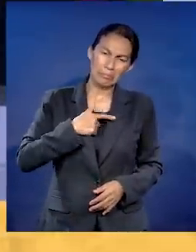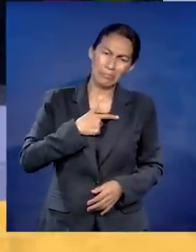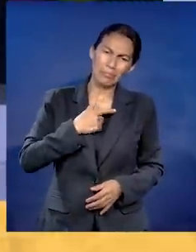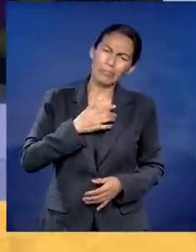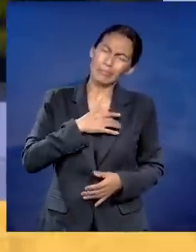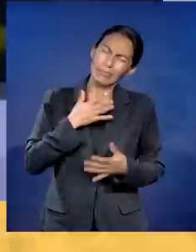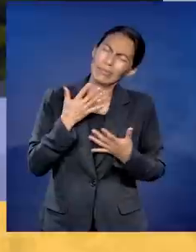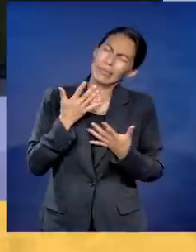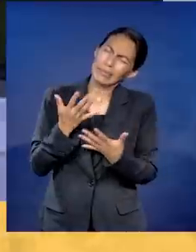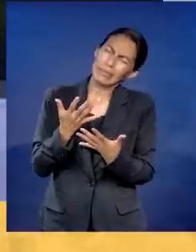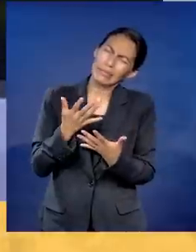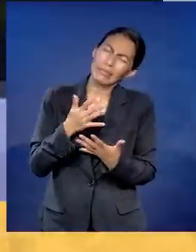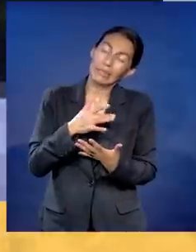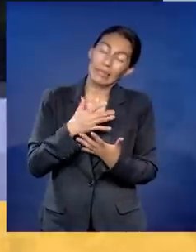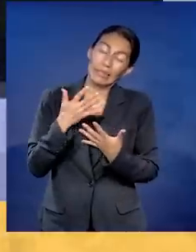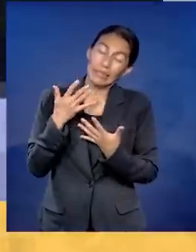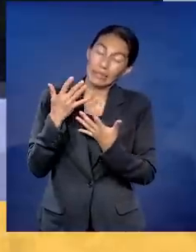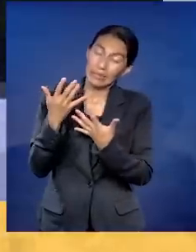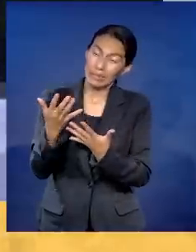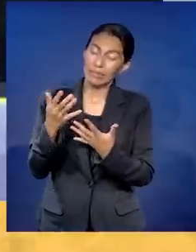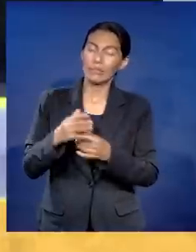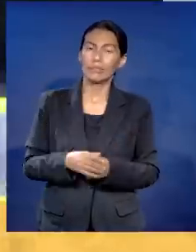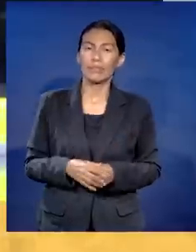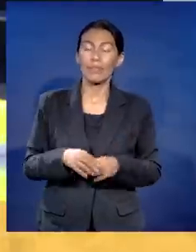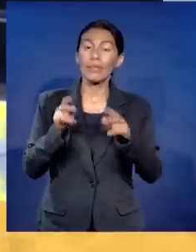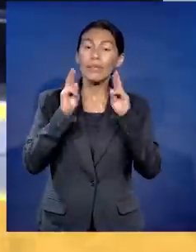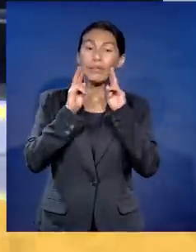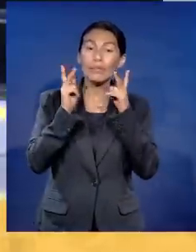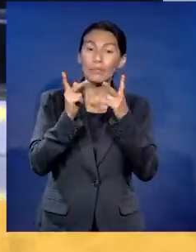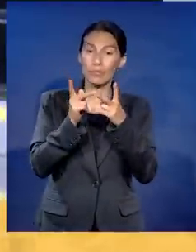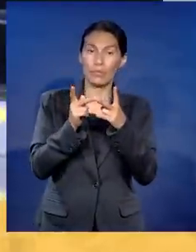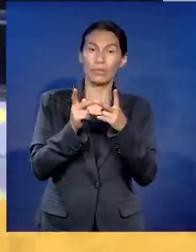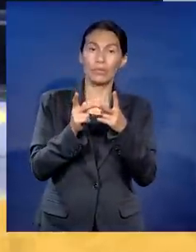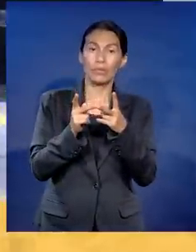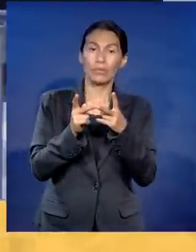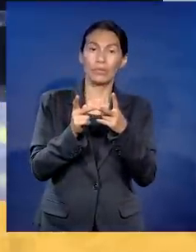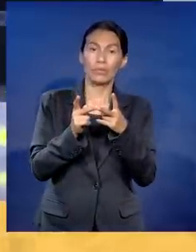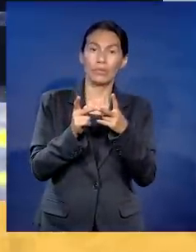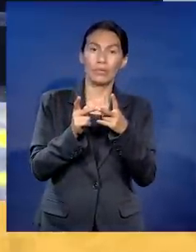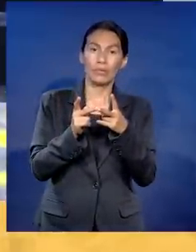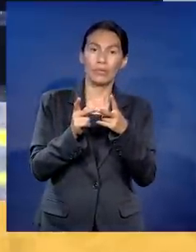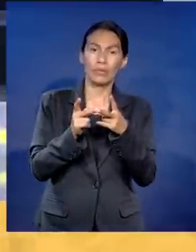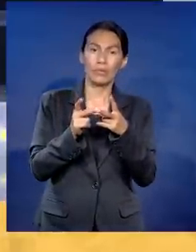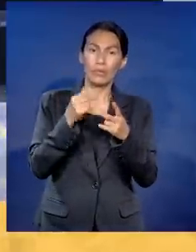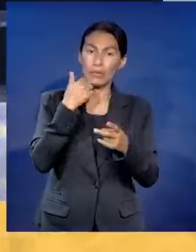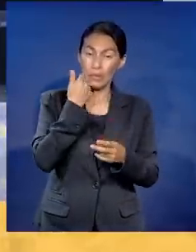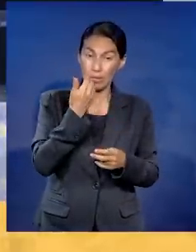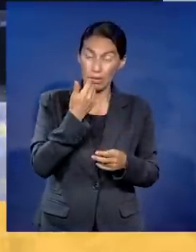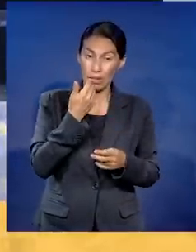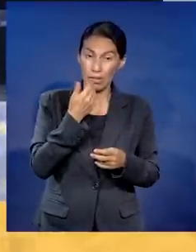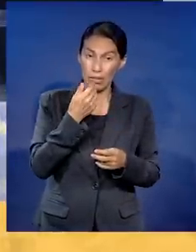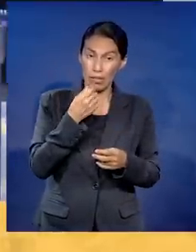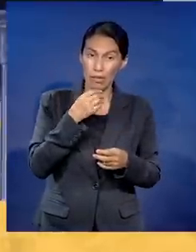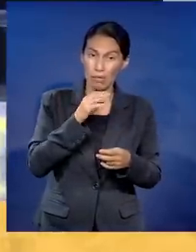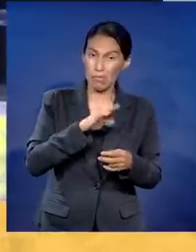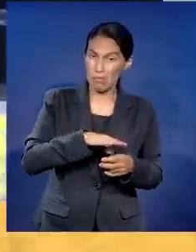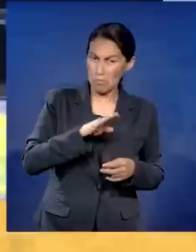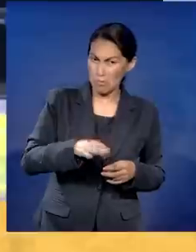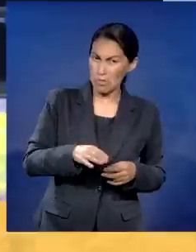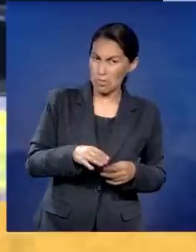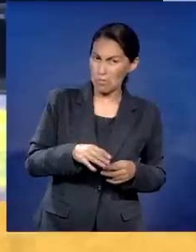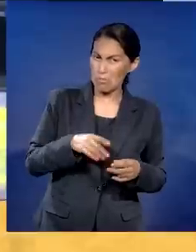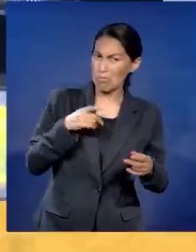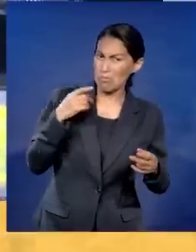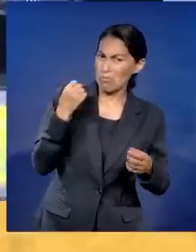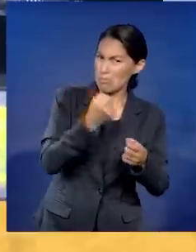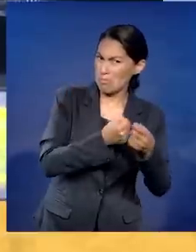pero era un anhelo legítimo. Pedro estaba dispuesto aún a morir peleando por su